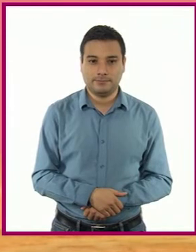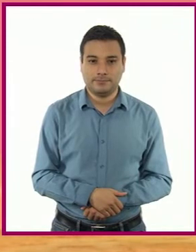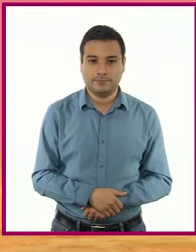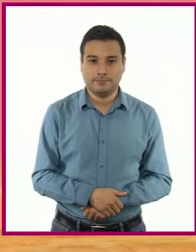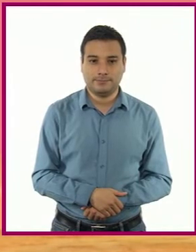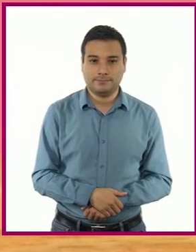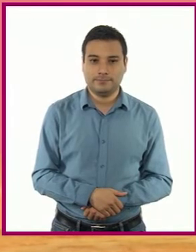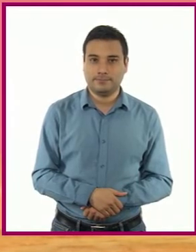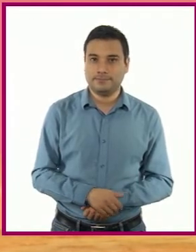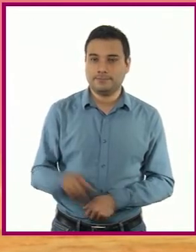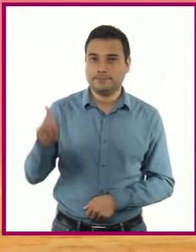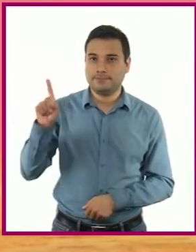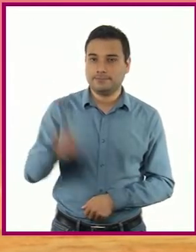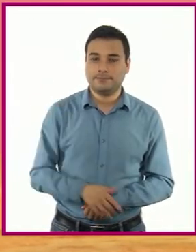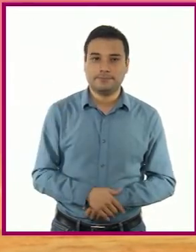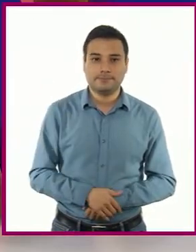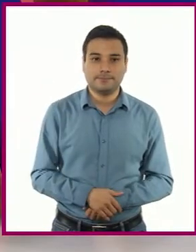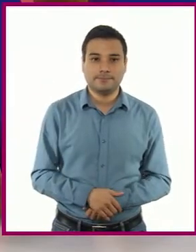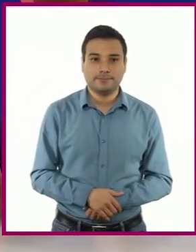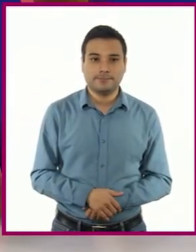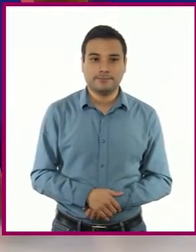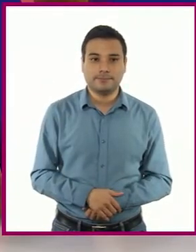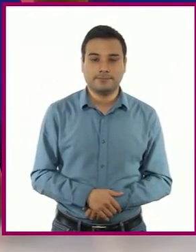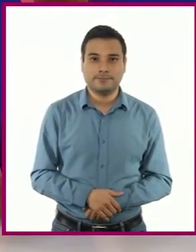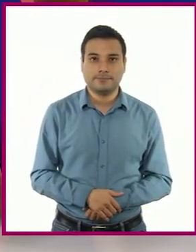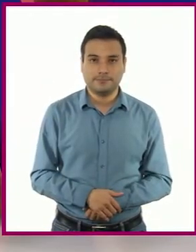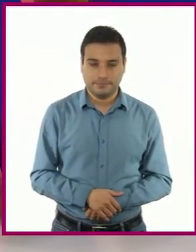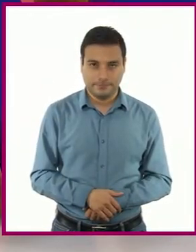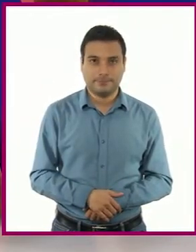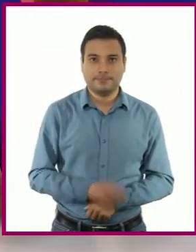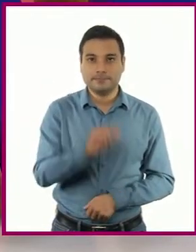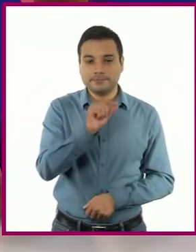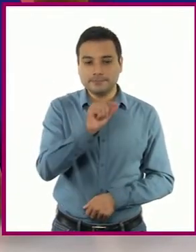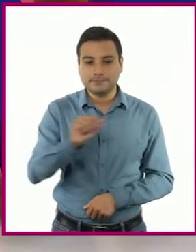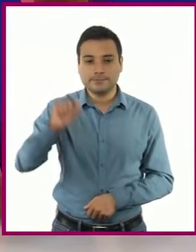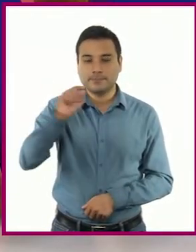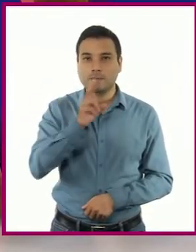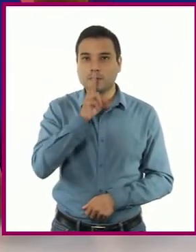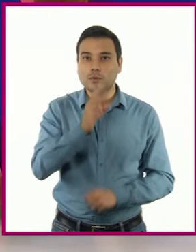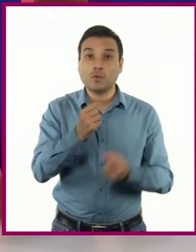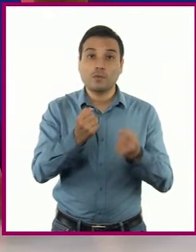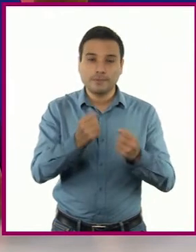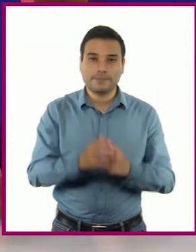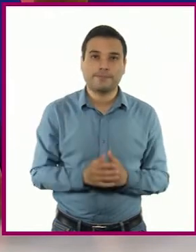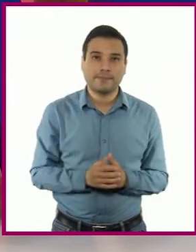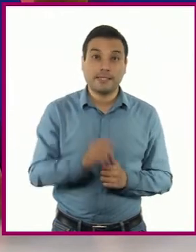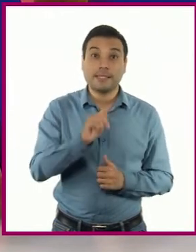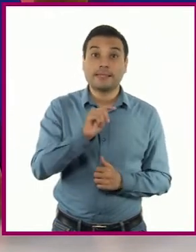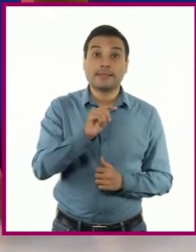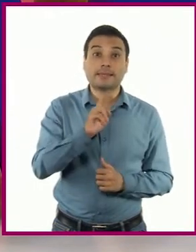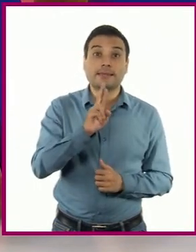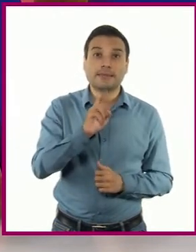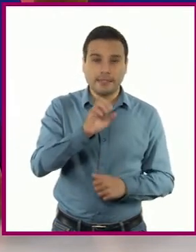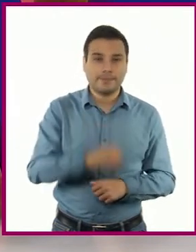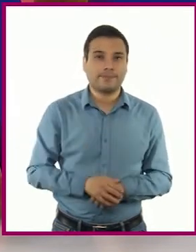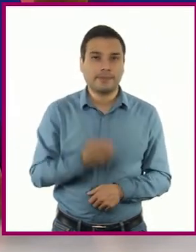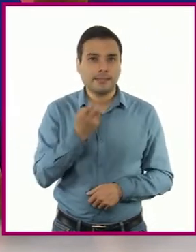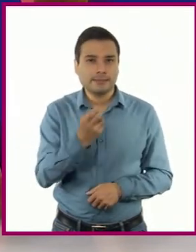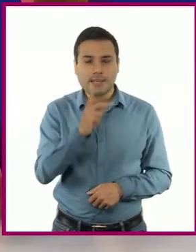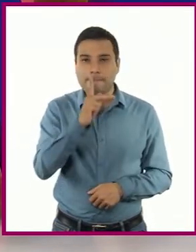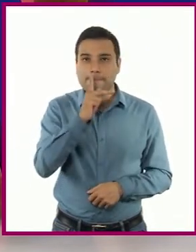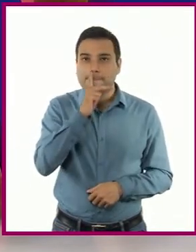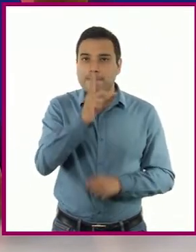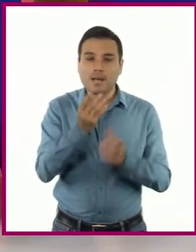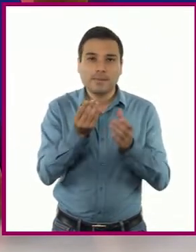Intrépido. Intrépido tiene su sílaba tónica en tre. Esta clasificación pertenece a las